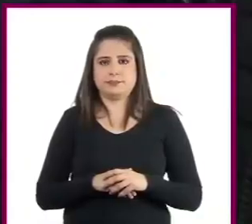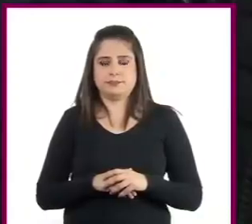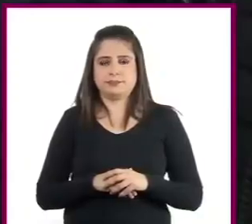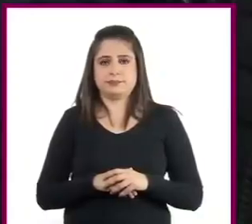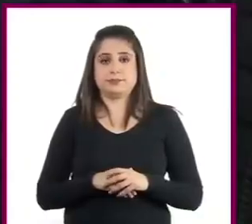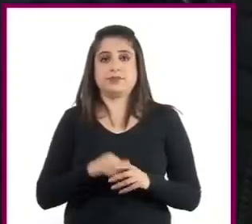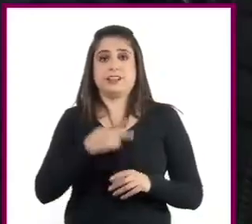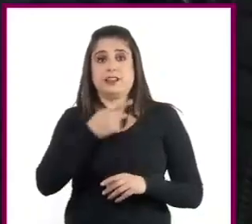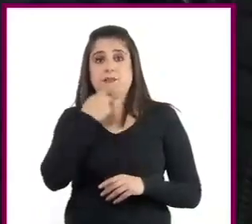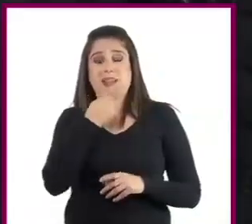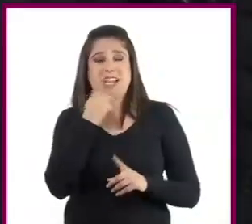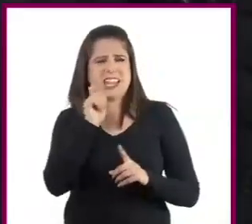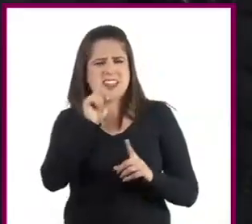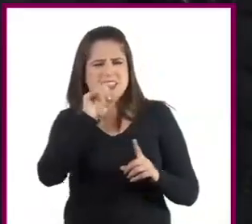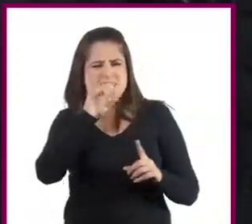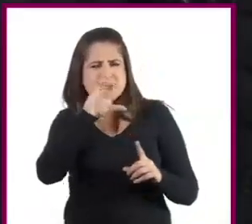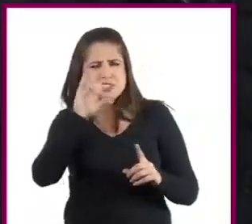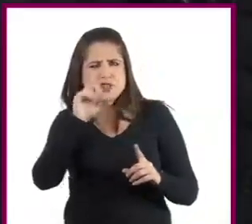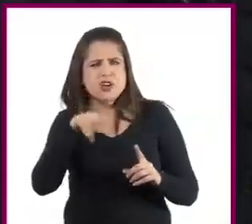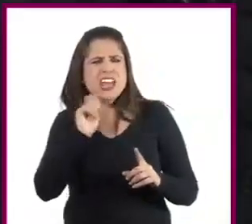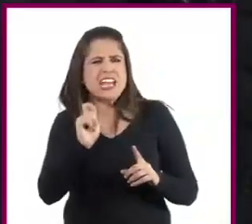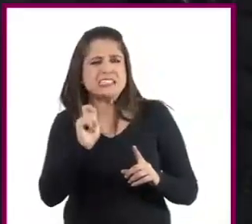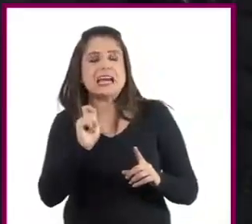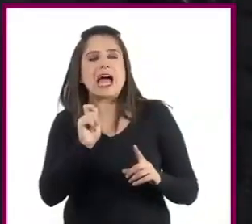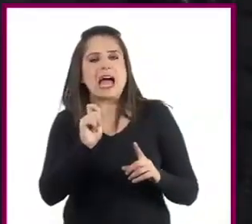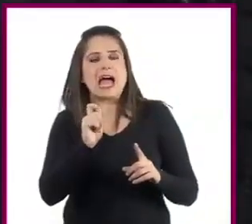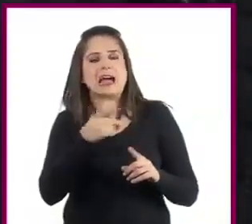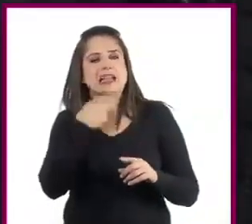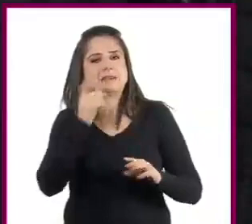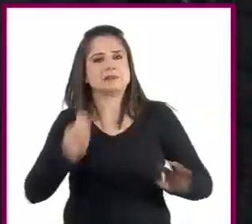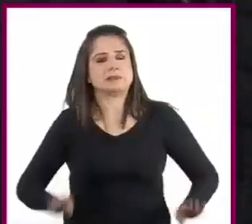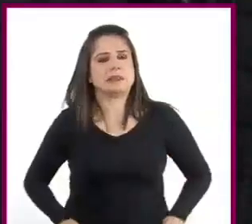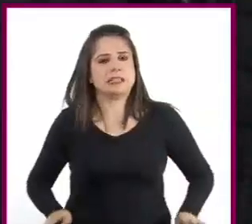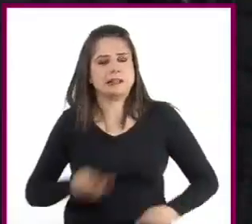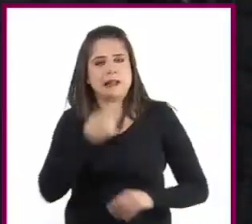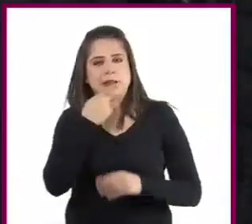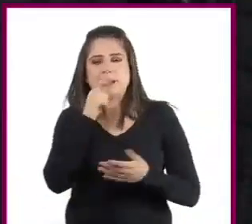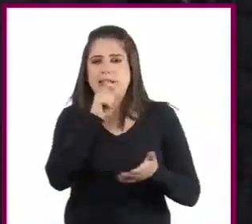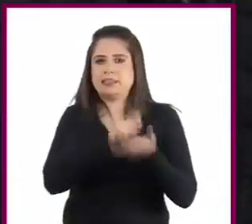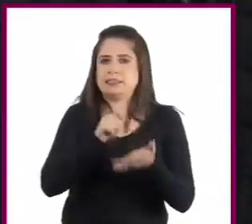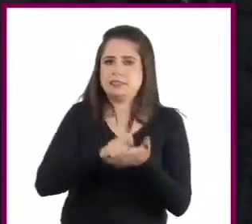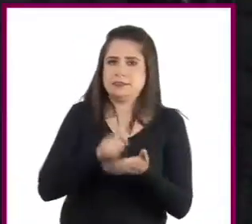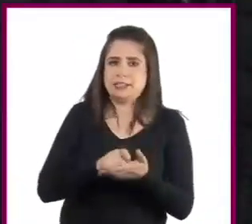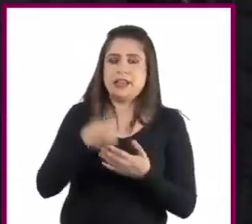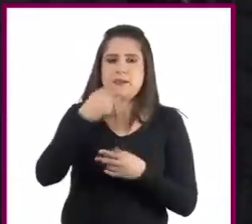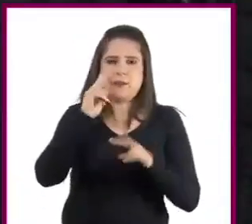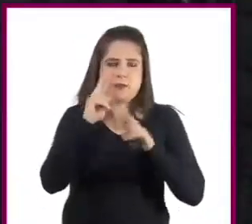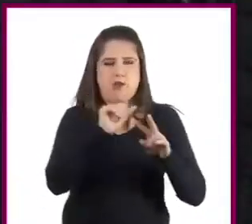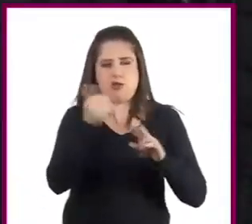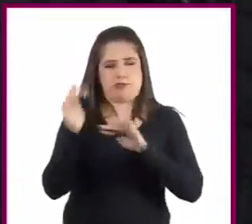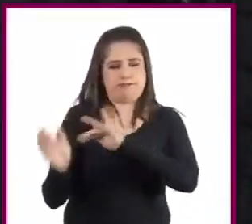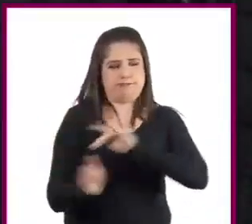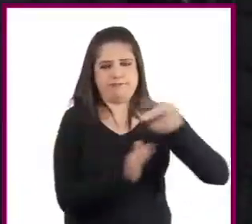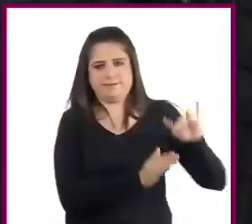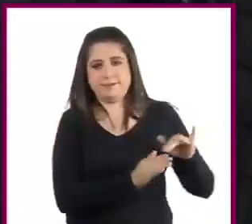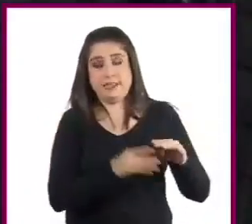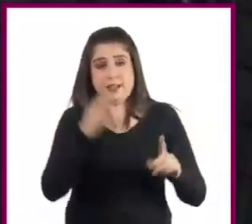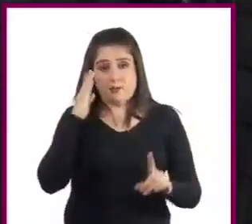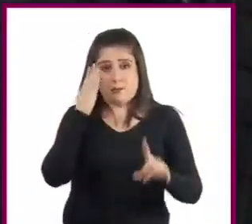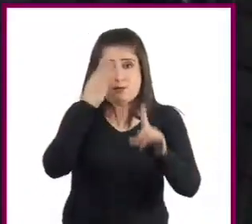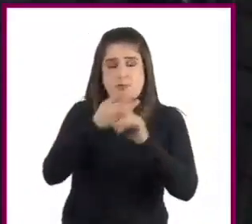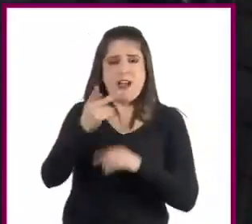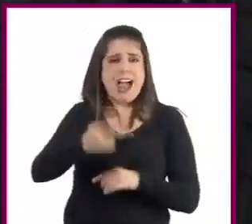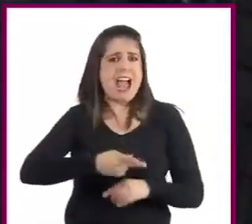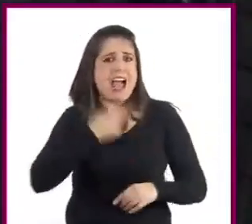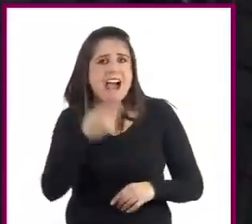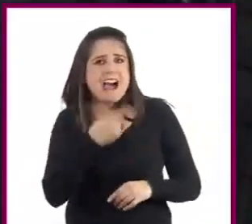Dicción es la manera de pronunciar y escribir, pero eso lo veremos en otro video. El propósito de